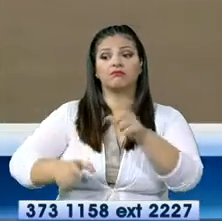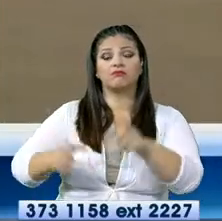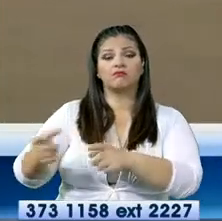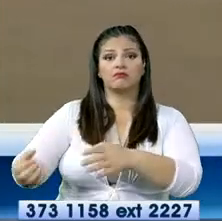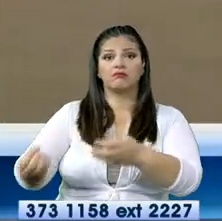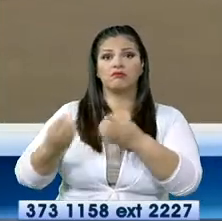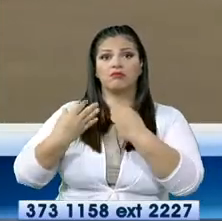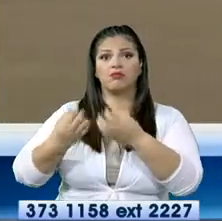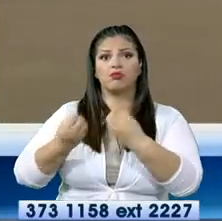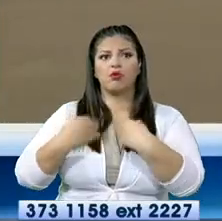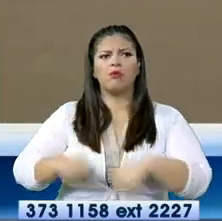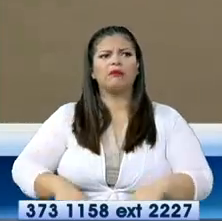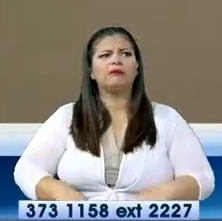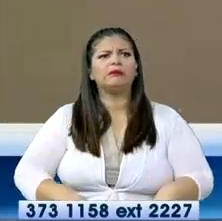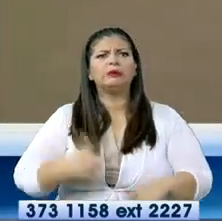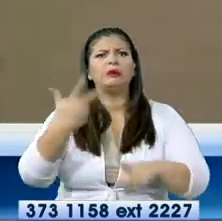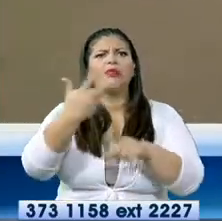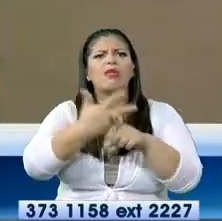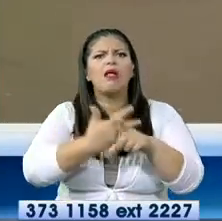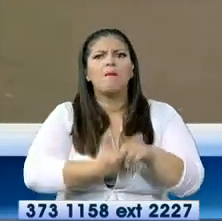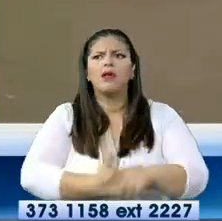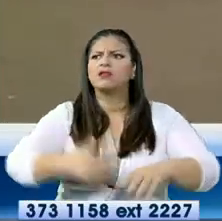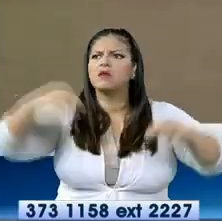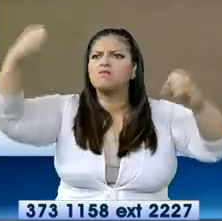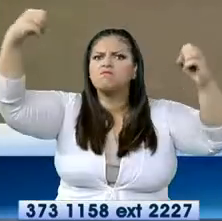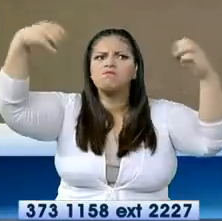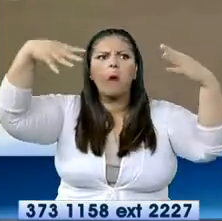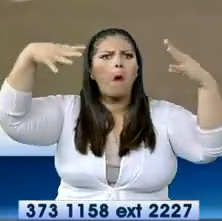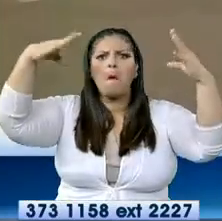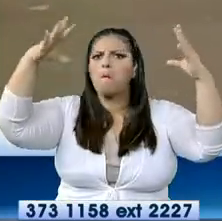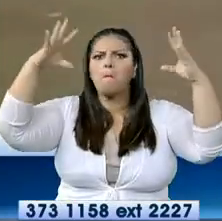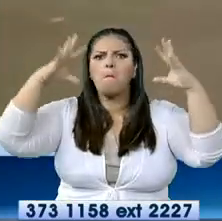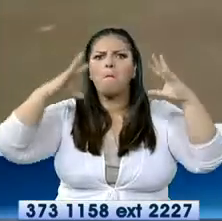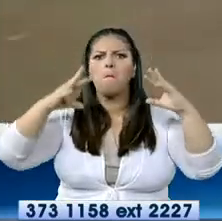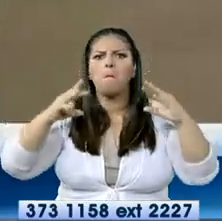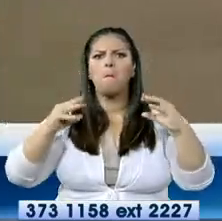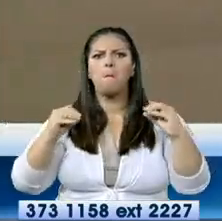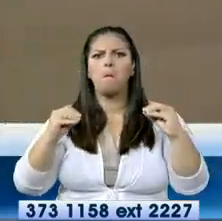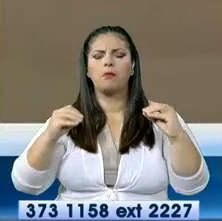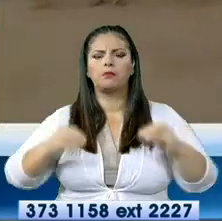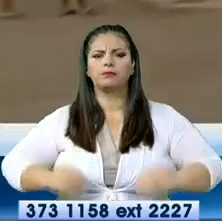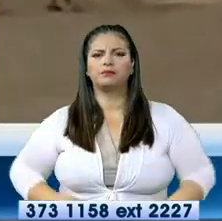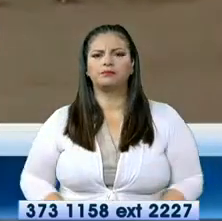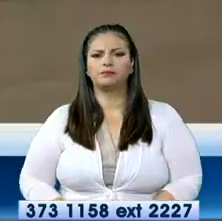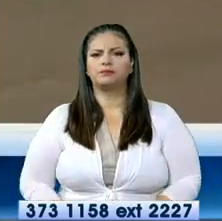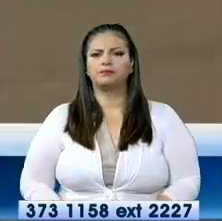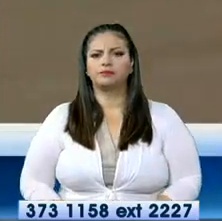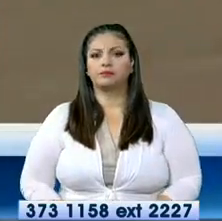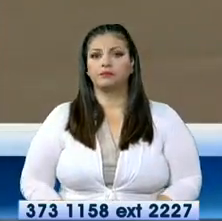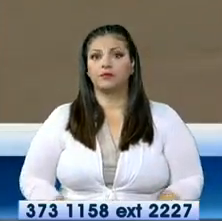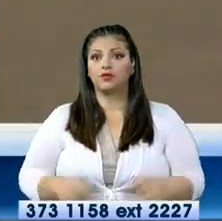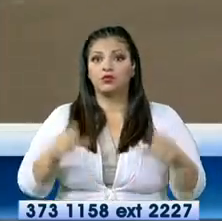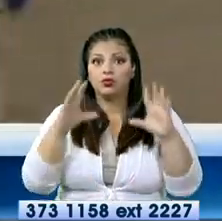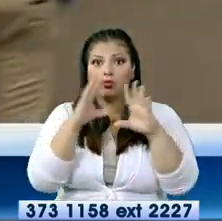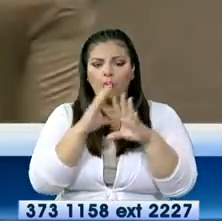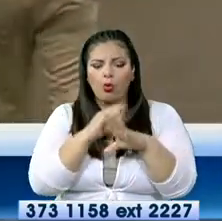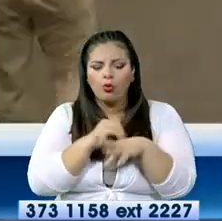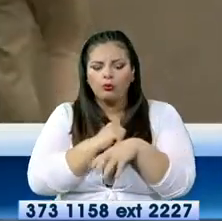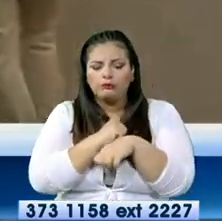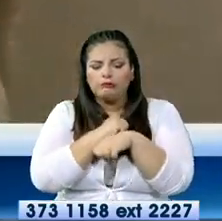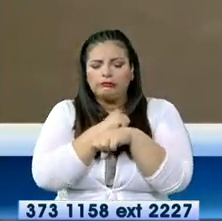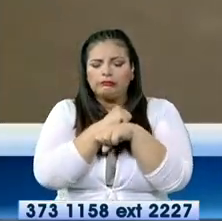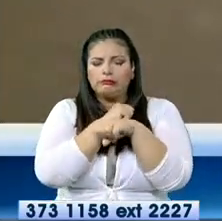en tinieblas, es decir, en completa oscuridad. Esto obviamente en horas de la noche y madrugada.